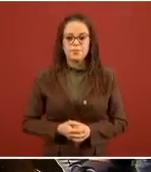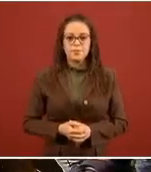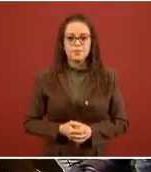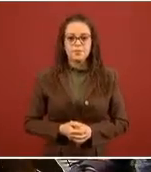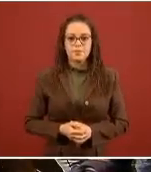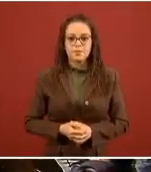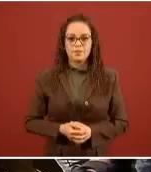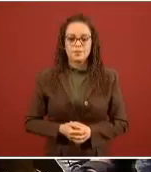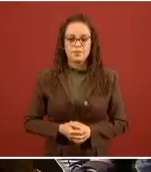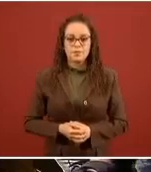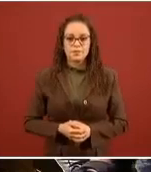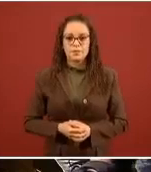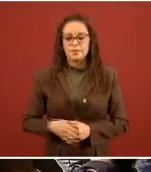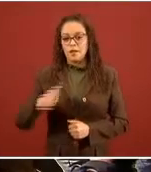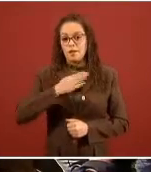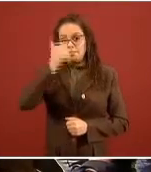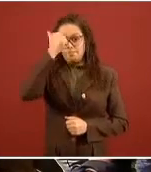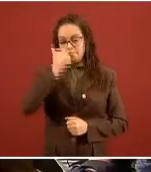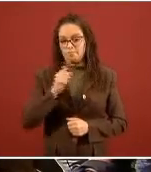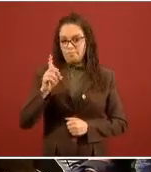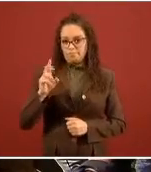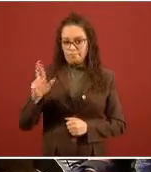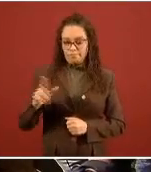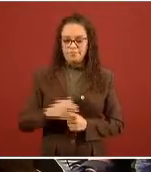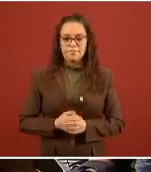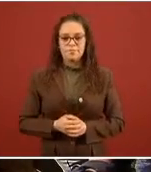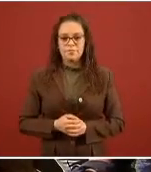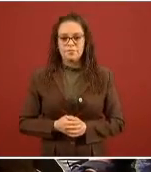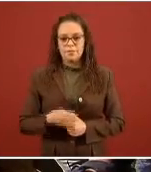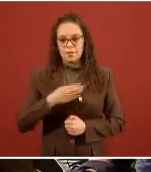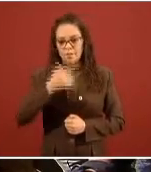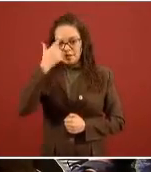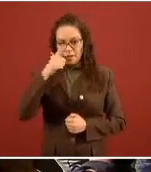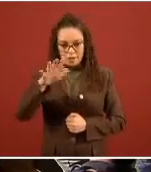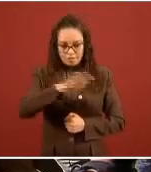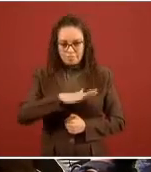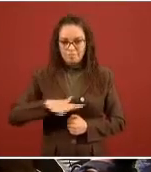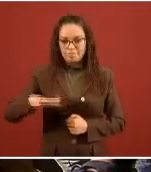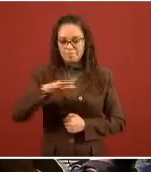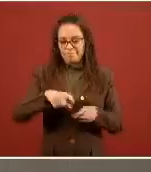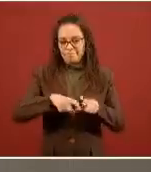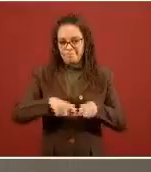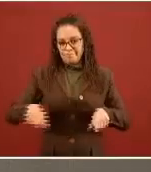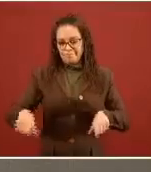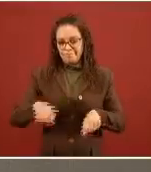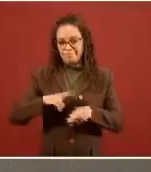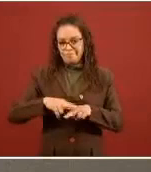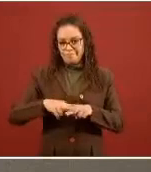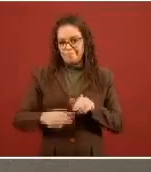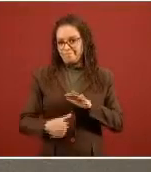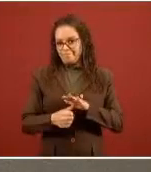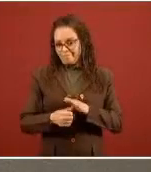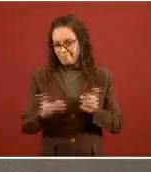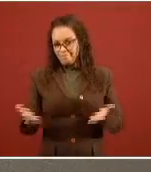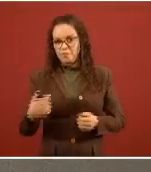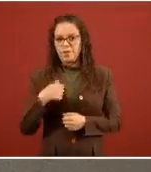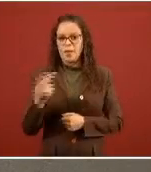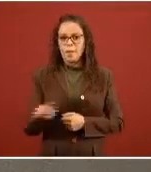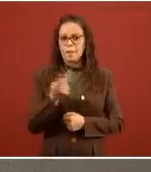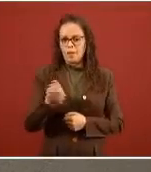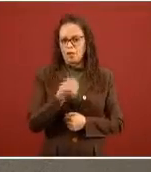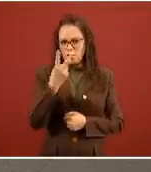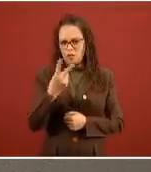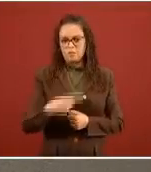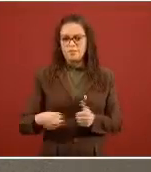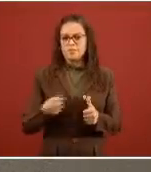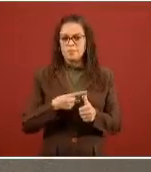Usted. Buenas noches, doctor. Buenas noches a los que le acompañan en la mesa. 2 preguntas rápidas. La primera, en redes